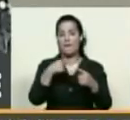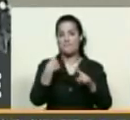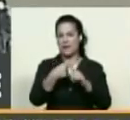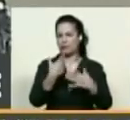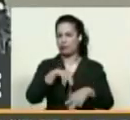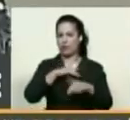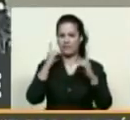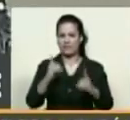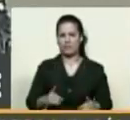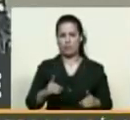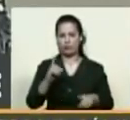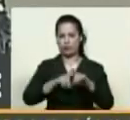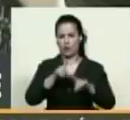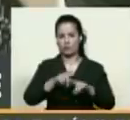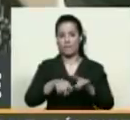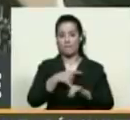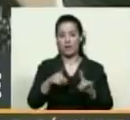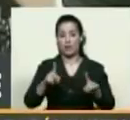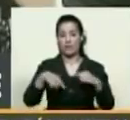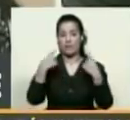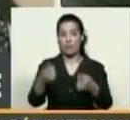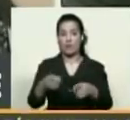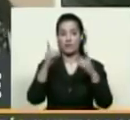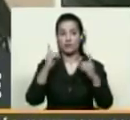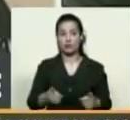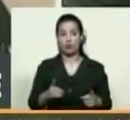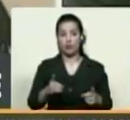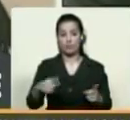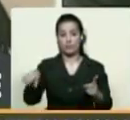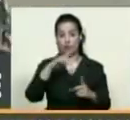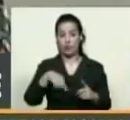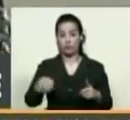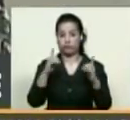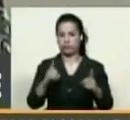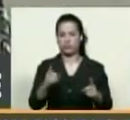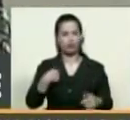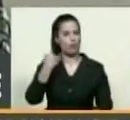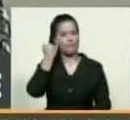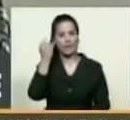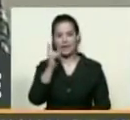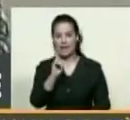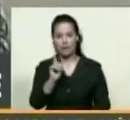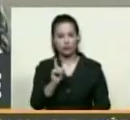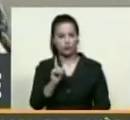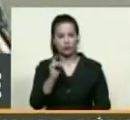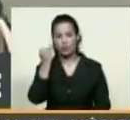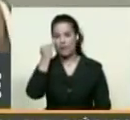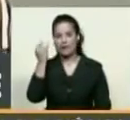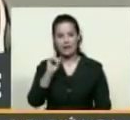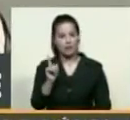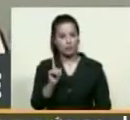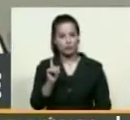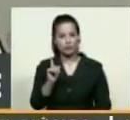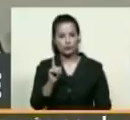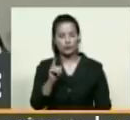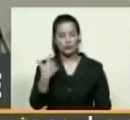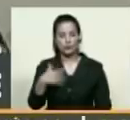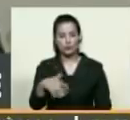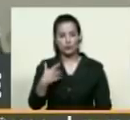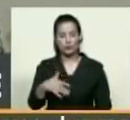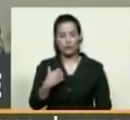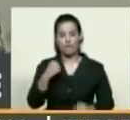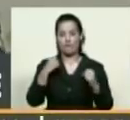para enfrentarlas. Pero cuando tomamos las medidas para enfrentarlas, no nos imaginamos la magnitud de